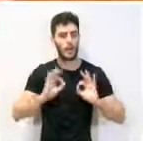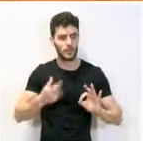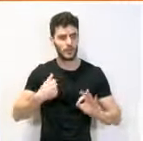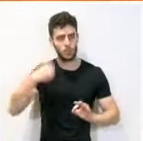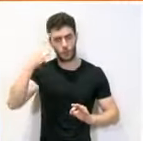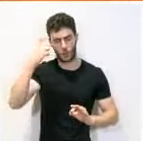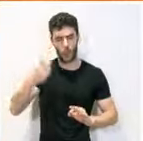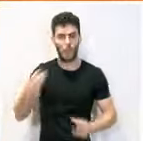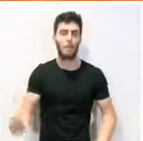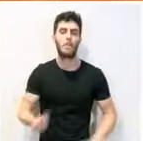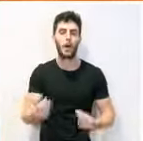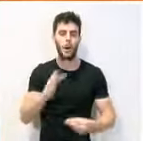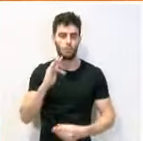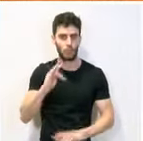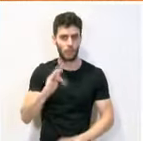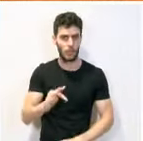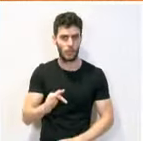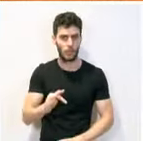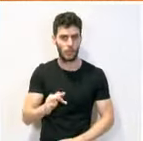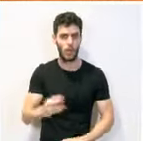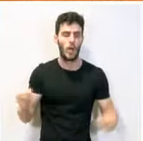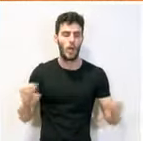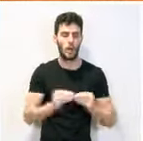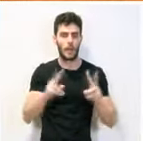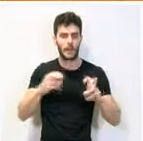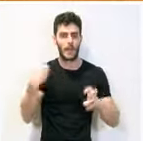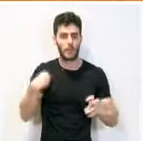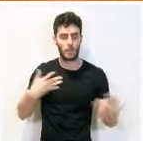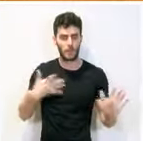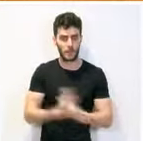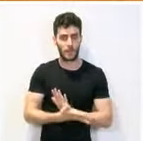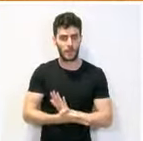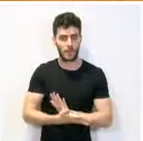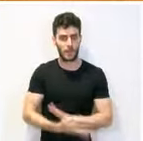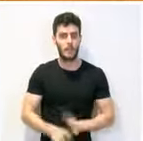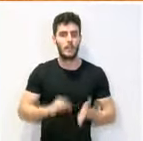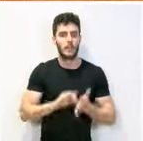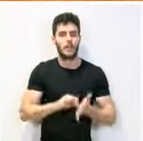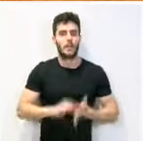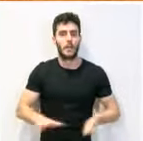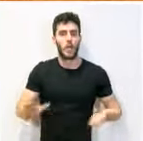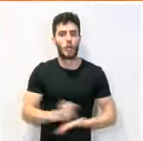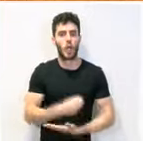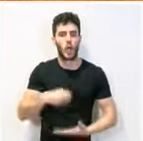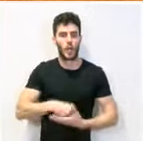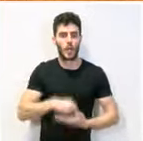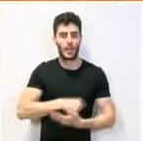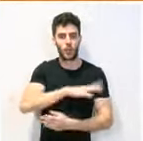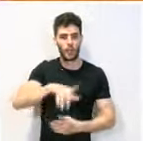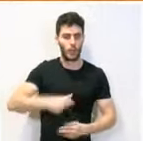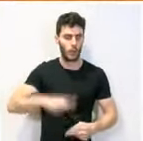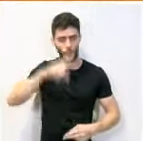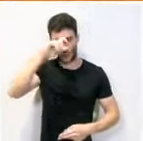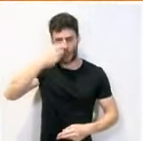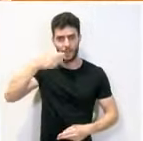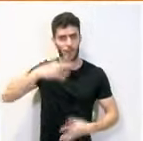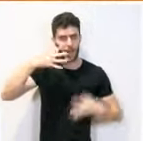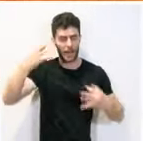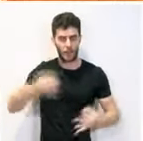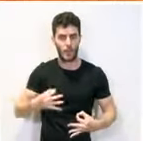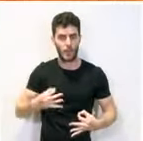es conveniente conciliar eso, pero no se trata de que todos los servicios estén en el entorno rural, sino de que haya